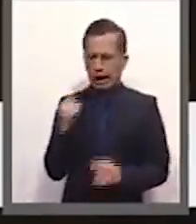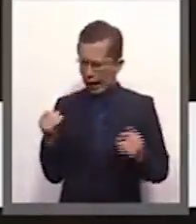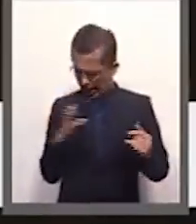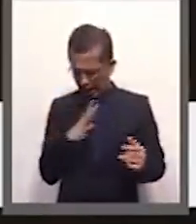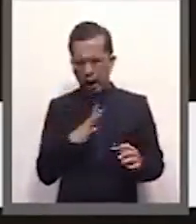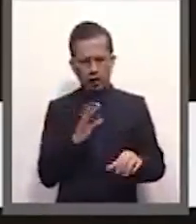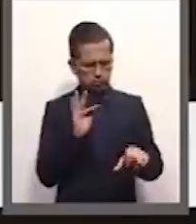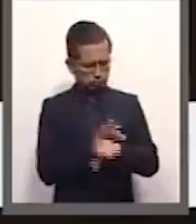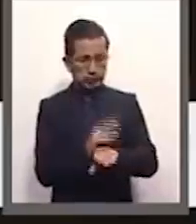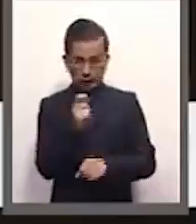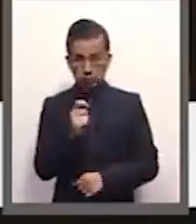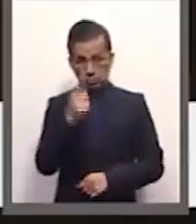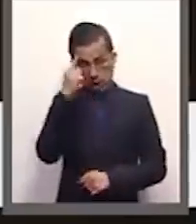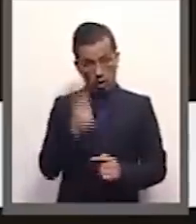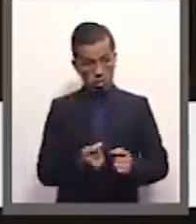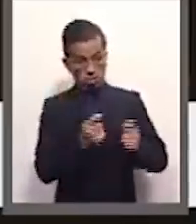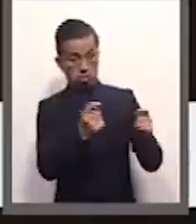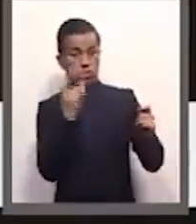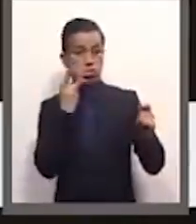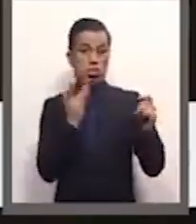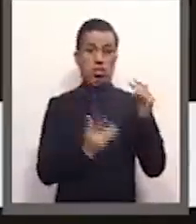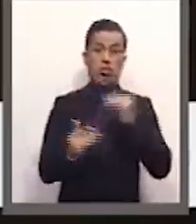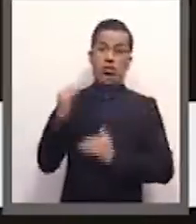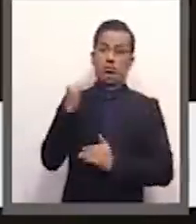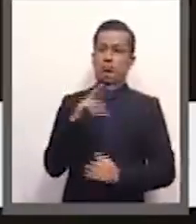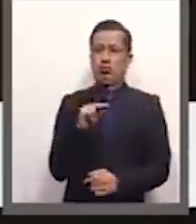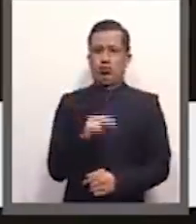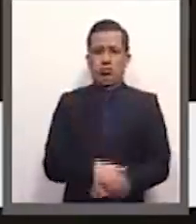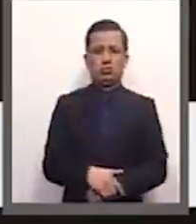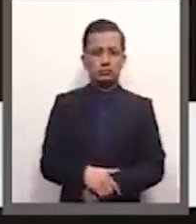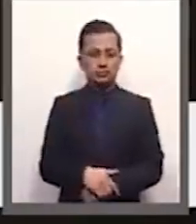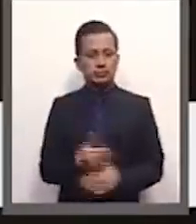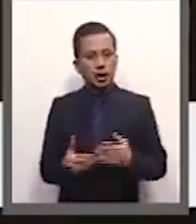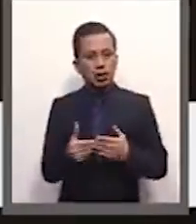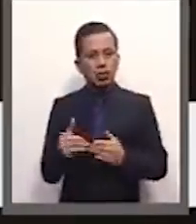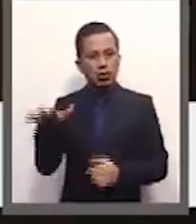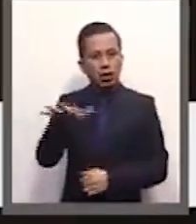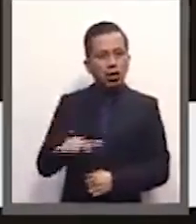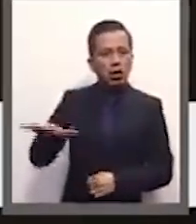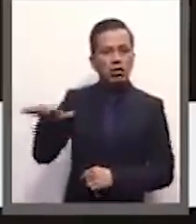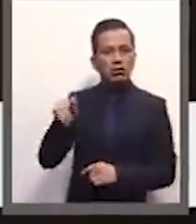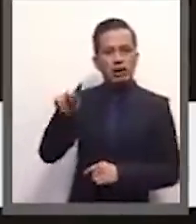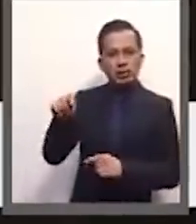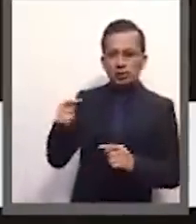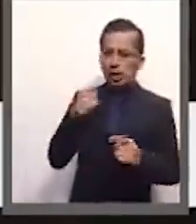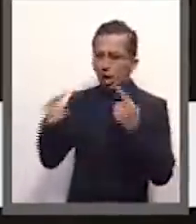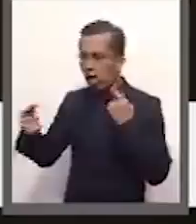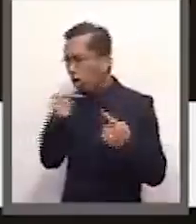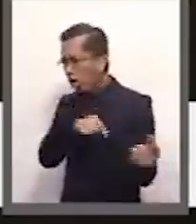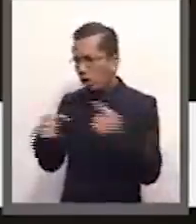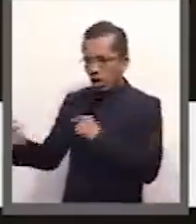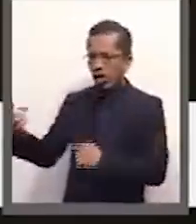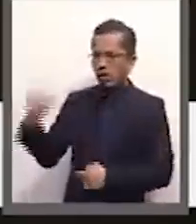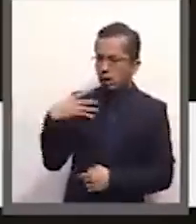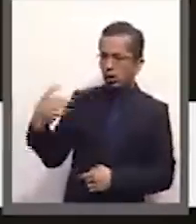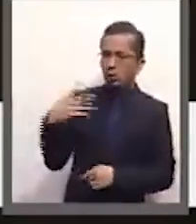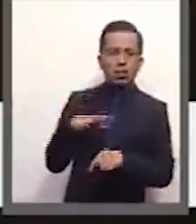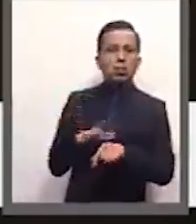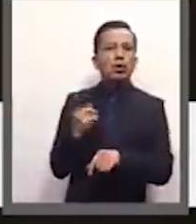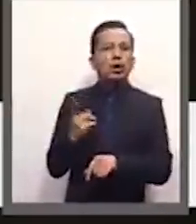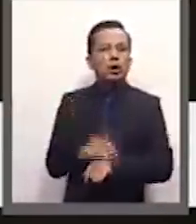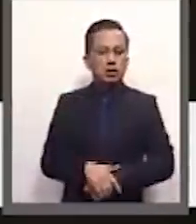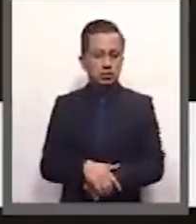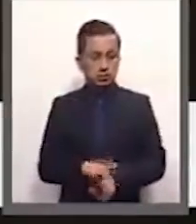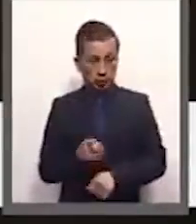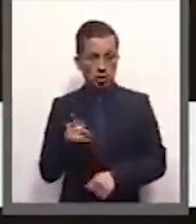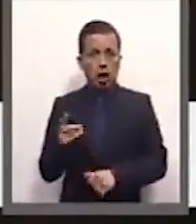ningún privilegio. Y la oligarquía nos ha ganado el debate en los medios y es cierto que un sector importante